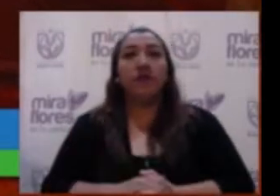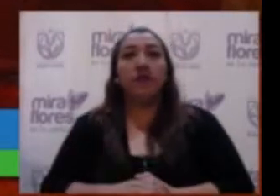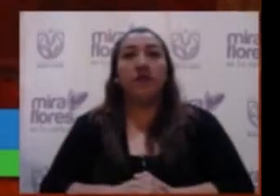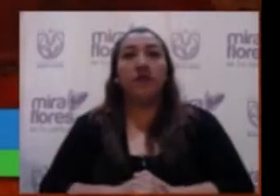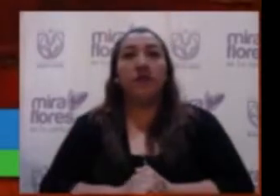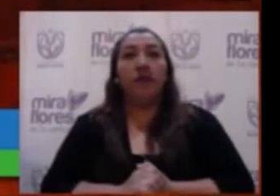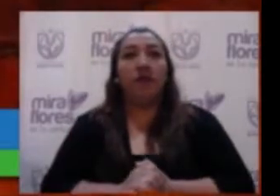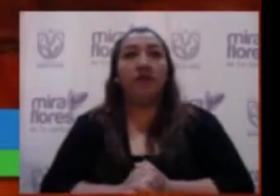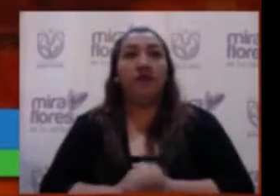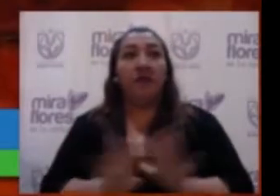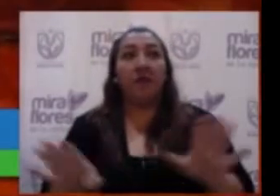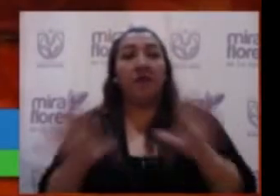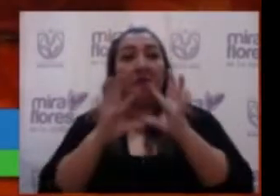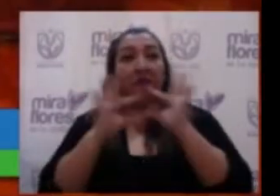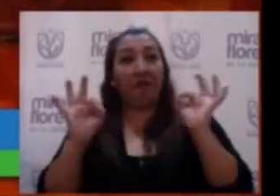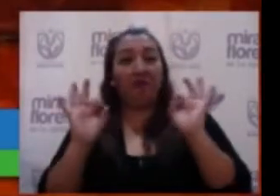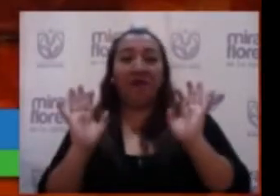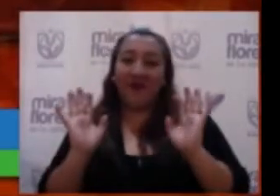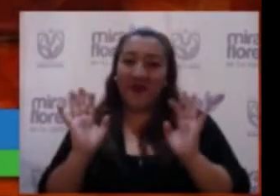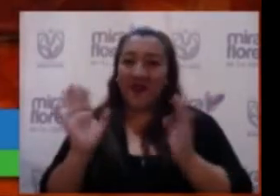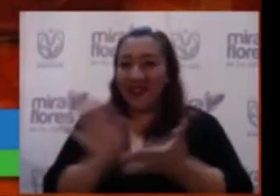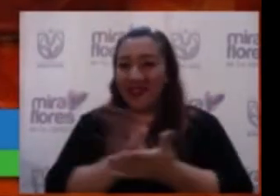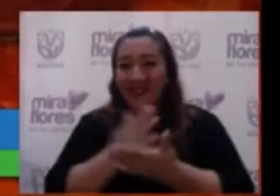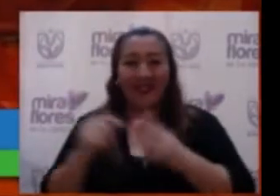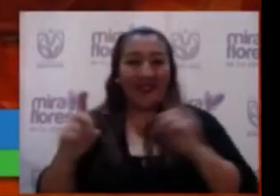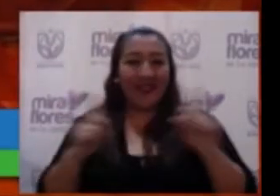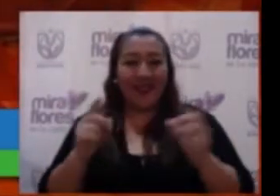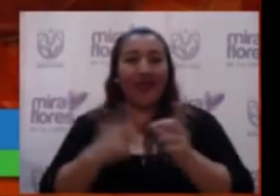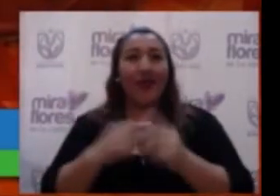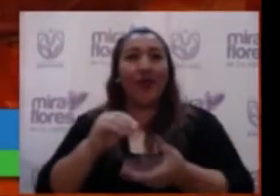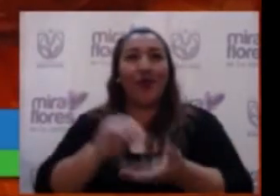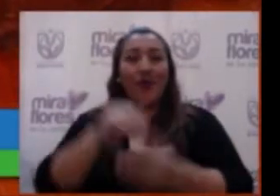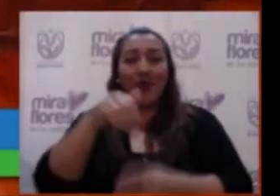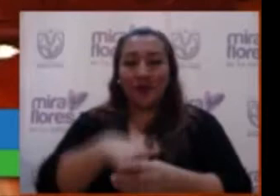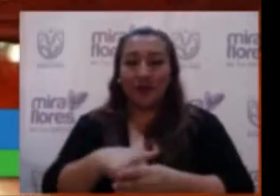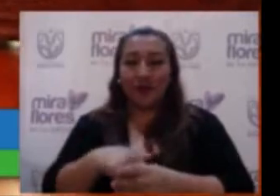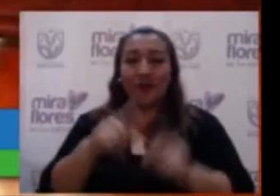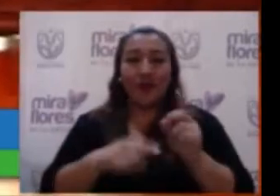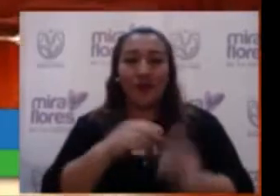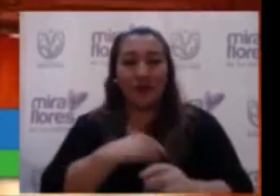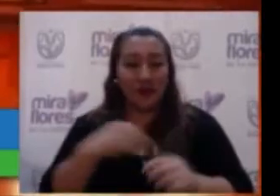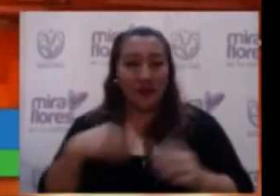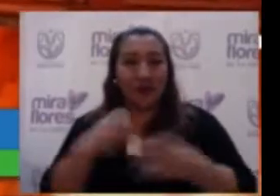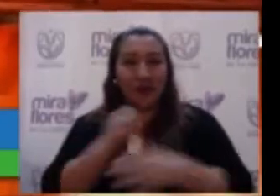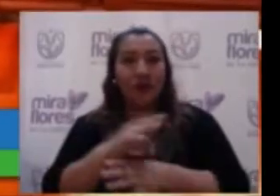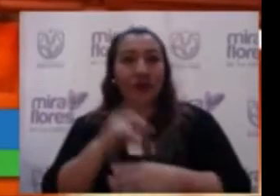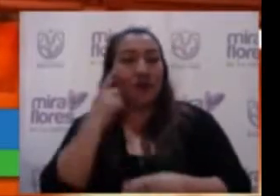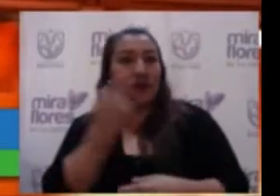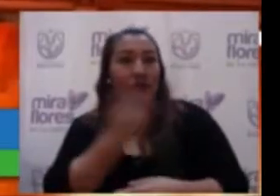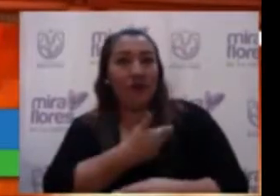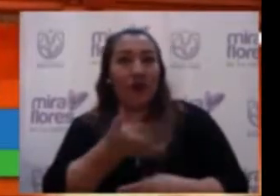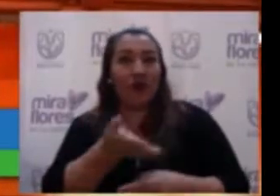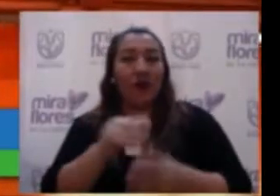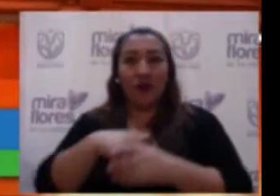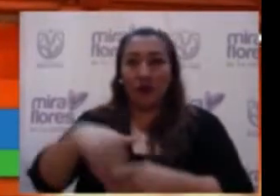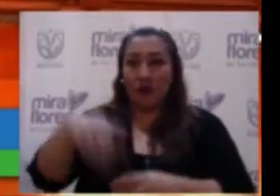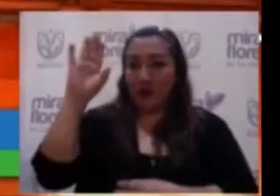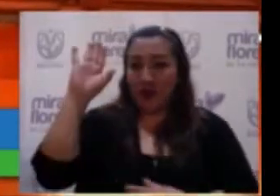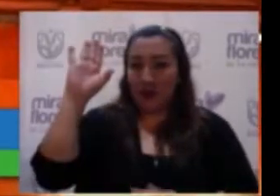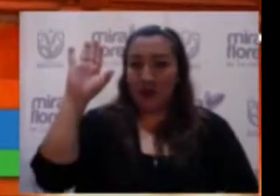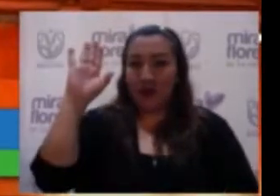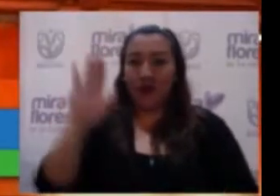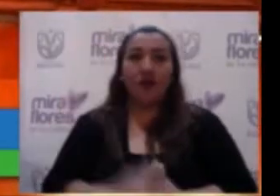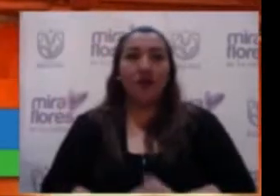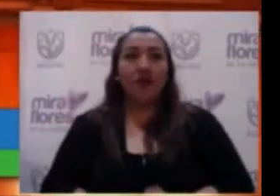Estamos parcos hoy día. No habiendo debate, vamos a proceder a votar. Aquellos miembros del Consejo que estén a favor, si no se expresarlo en señal